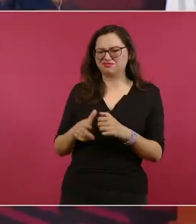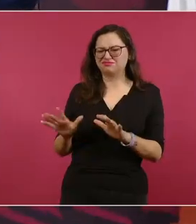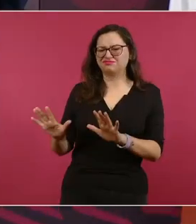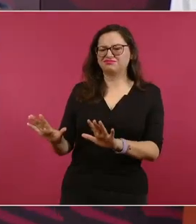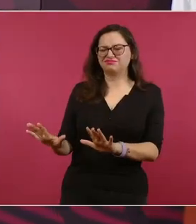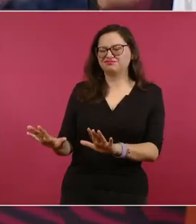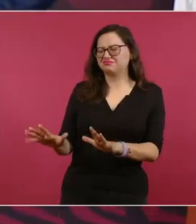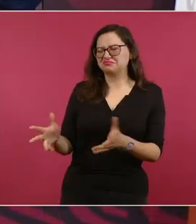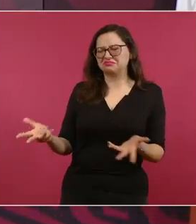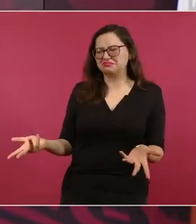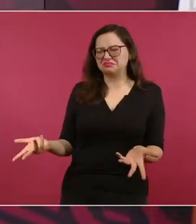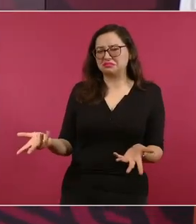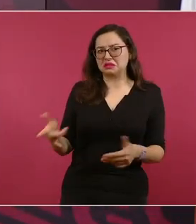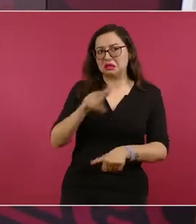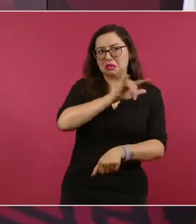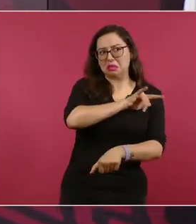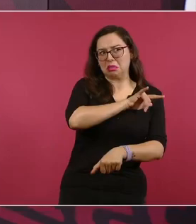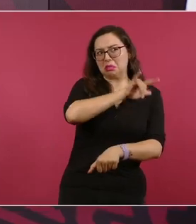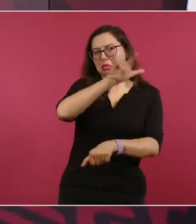nos van a negar